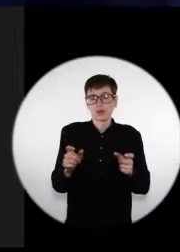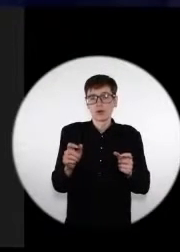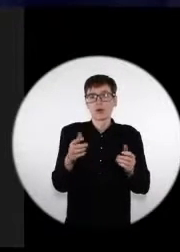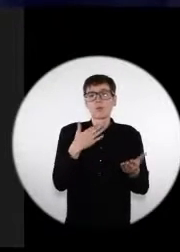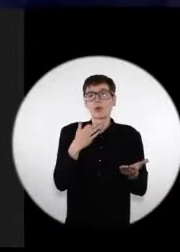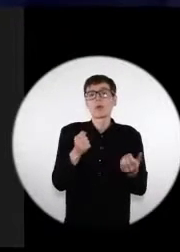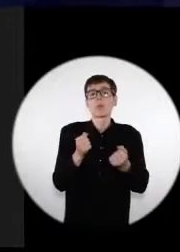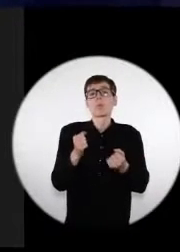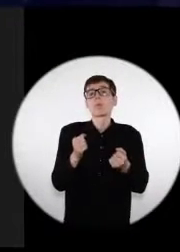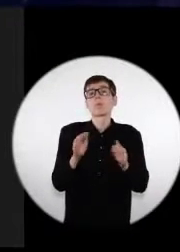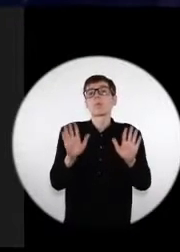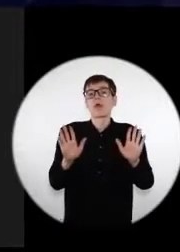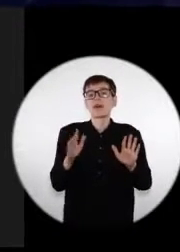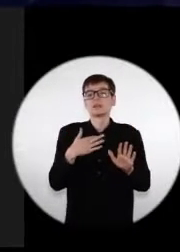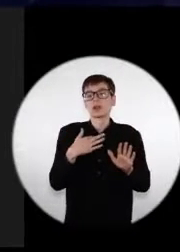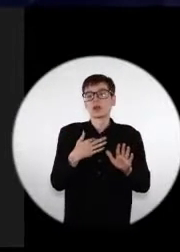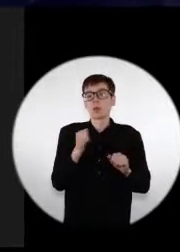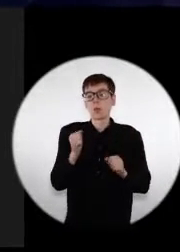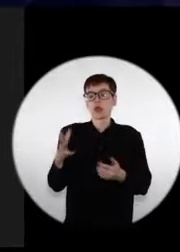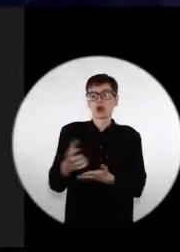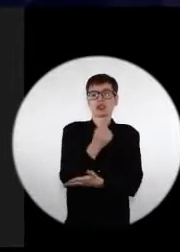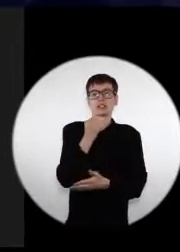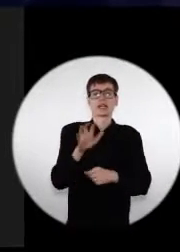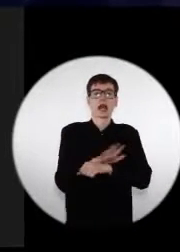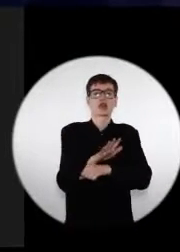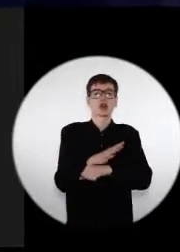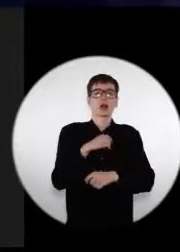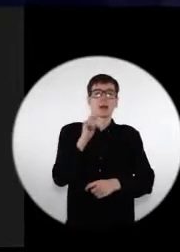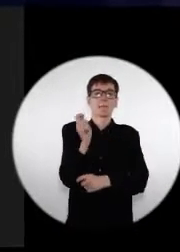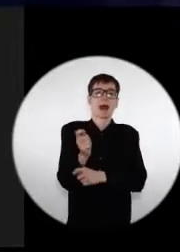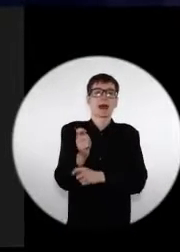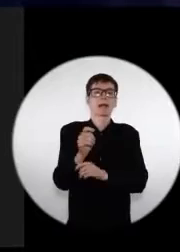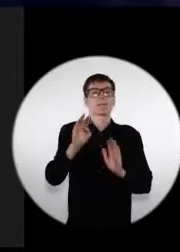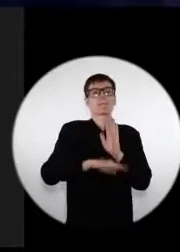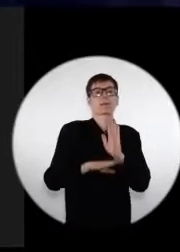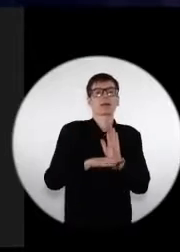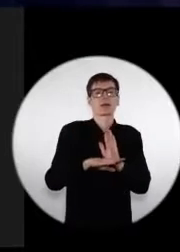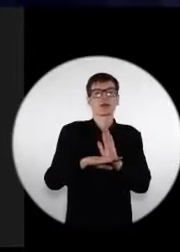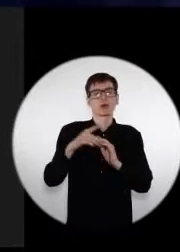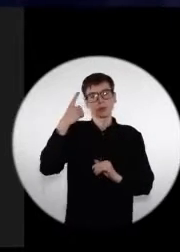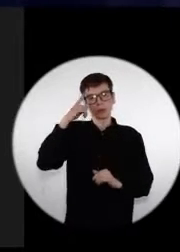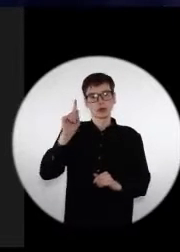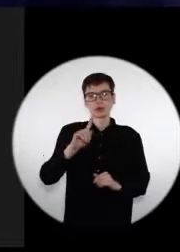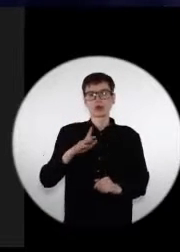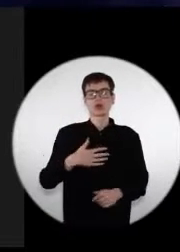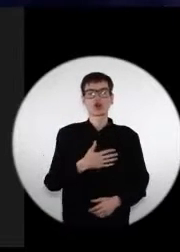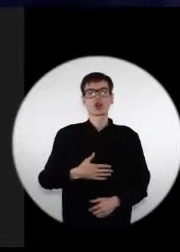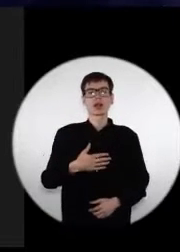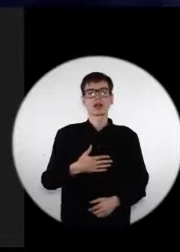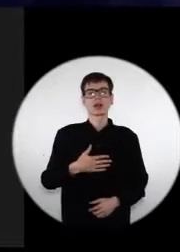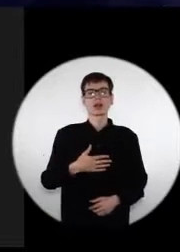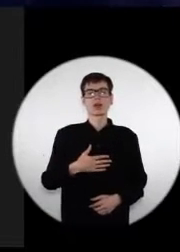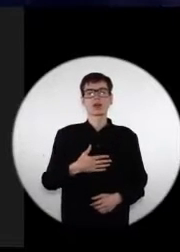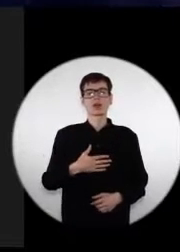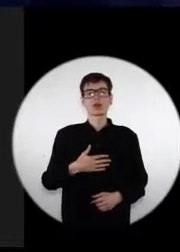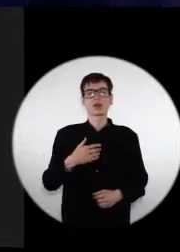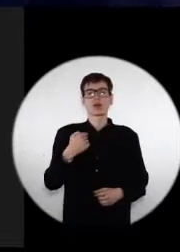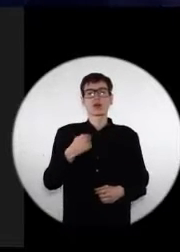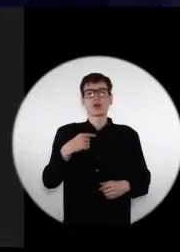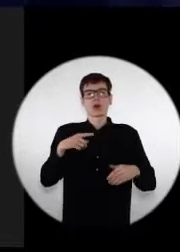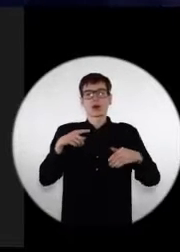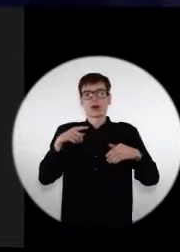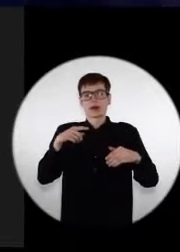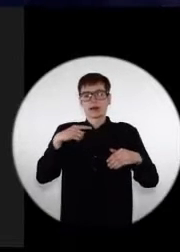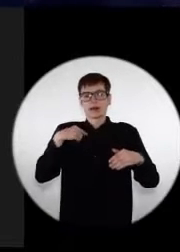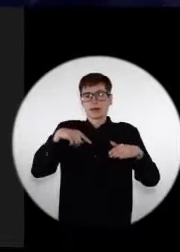también pagándole bien a la gente porque eso lo otro ya porque yo podría conseguir mi actores y pagar de menos de lo que les pagó ellos lo